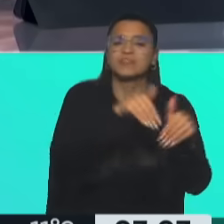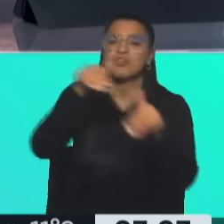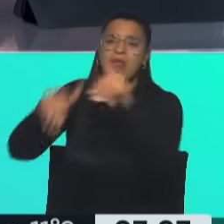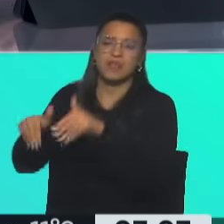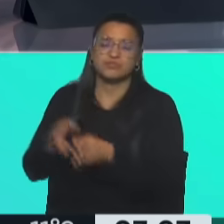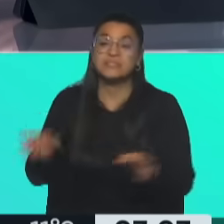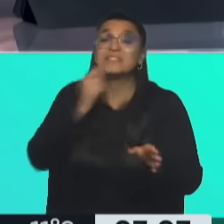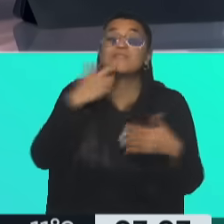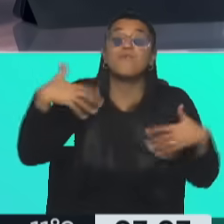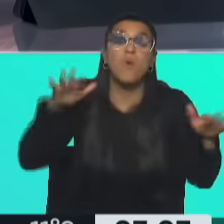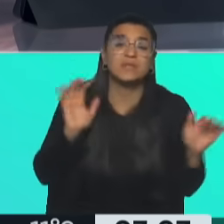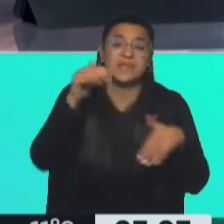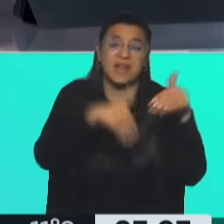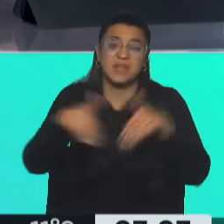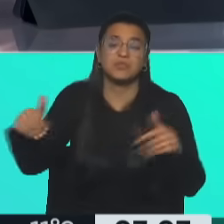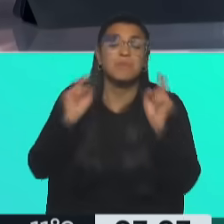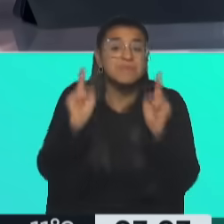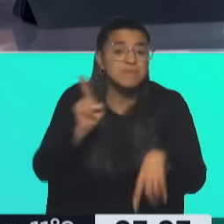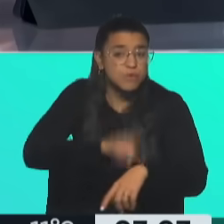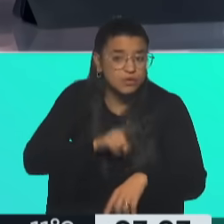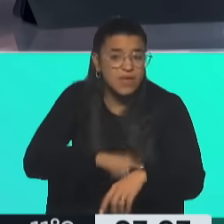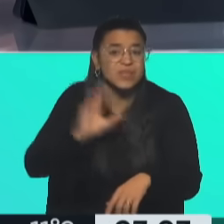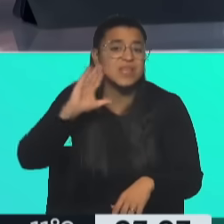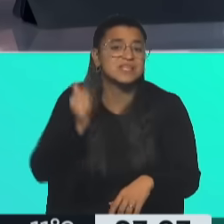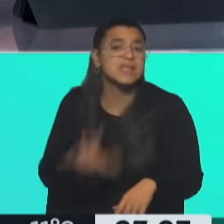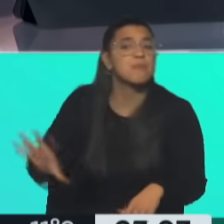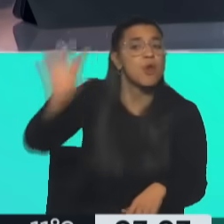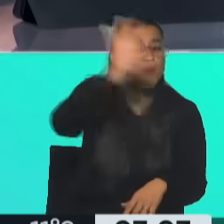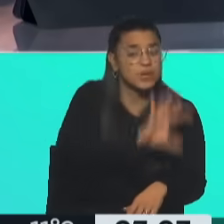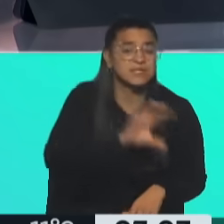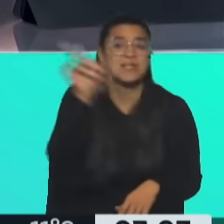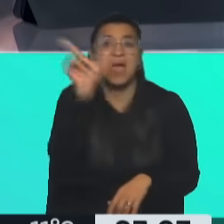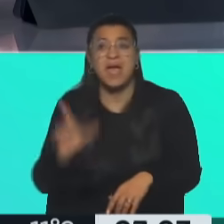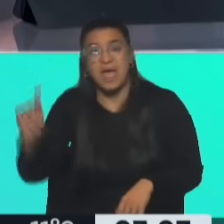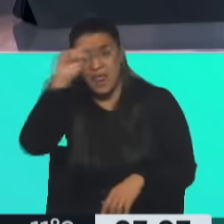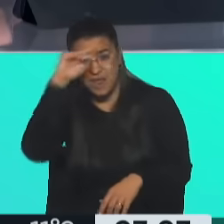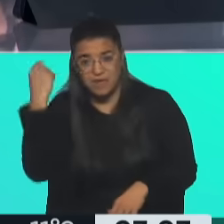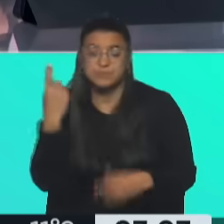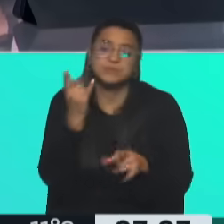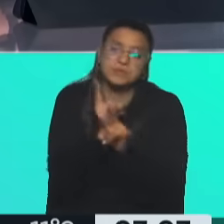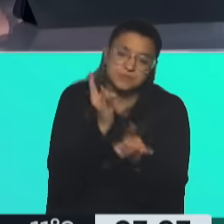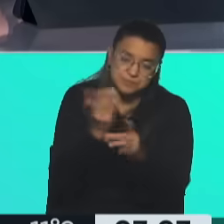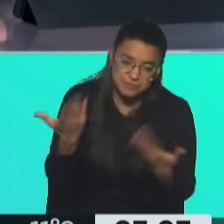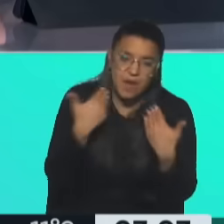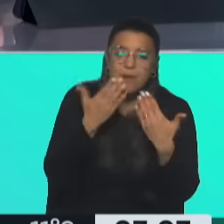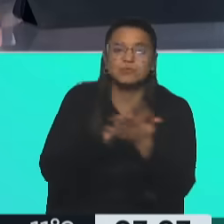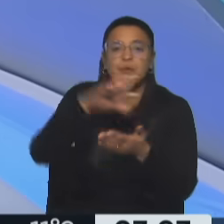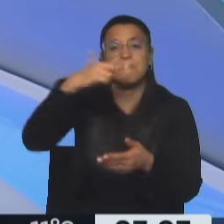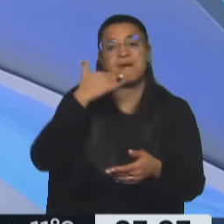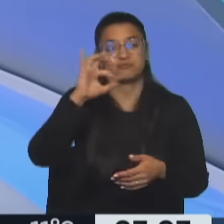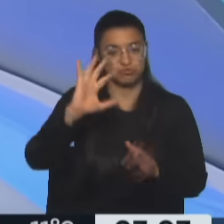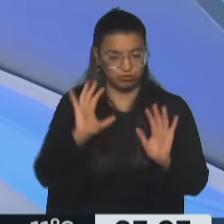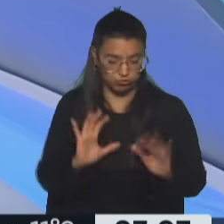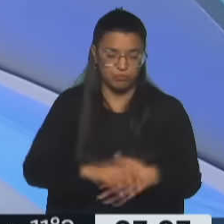pasado si las elecciones hubieran sido simultáneas en esas 16 provincias y a nivel nacional pero estamos siempre claro de las primarias por eso Entonces